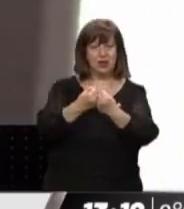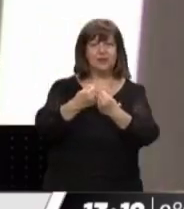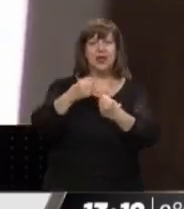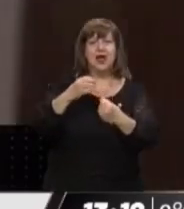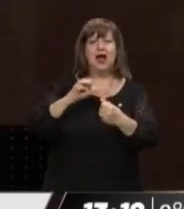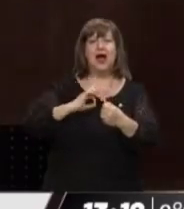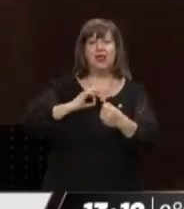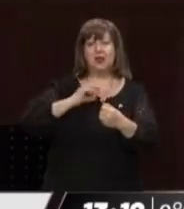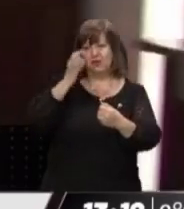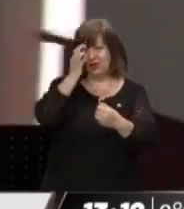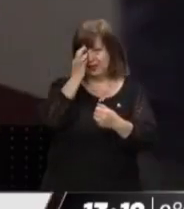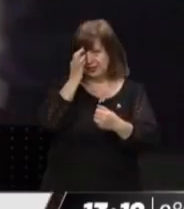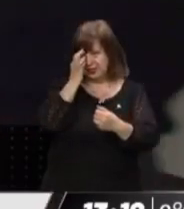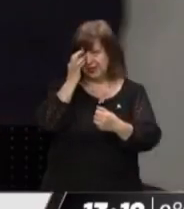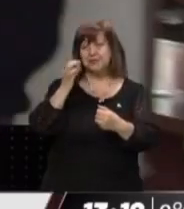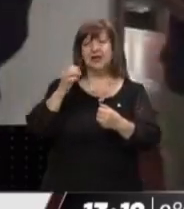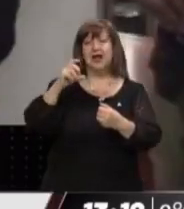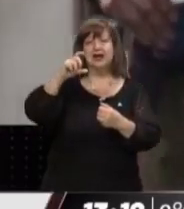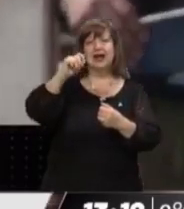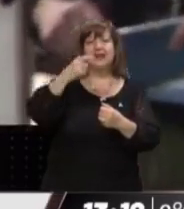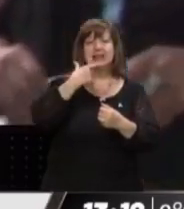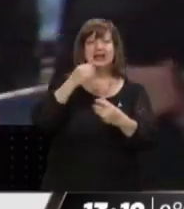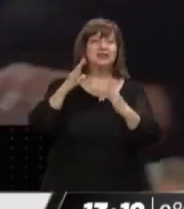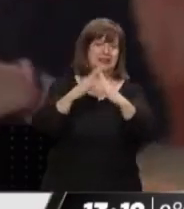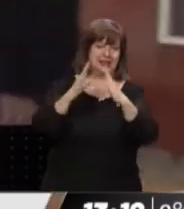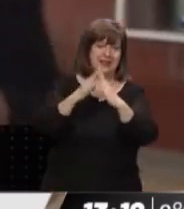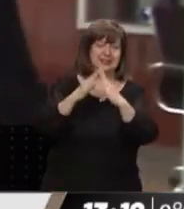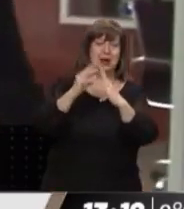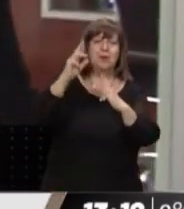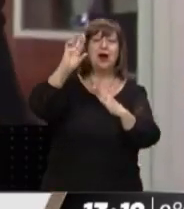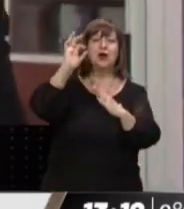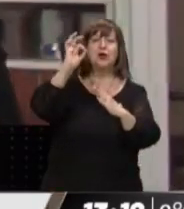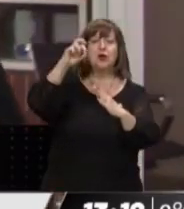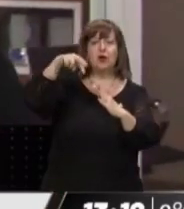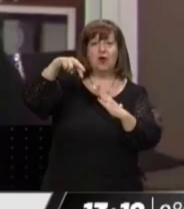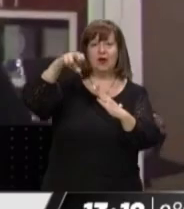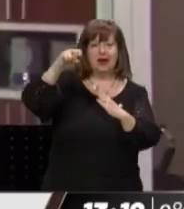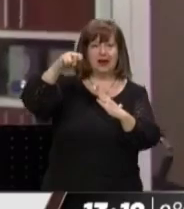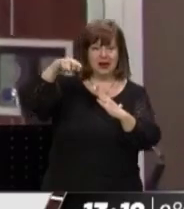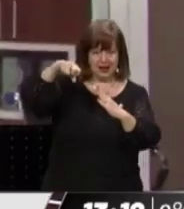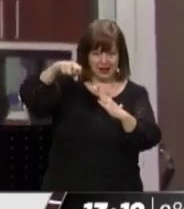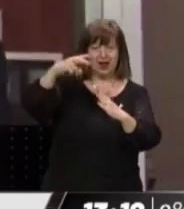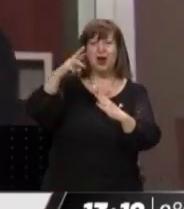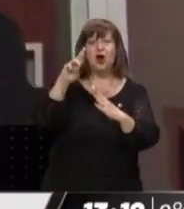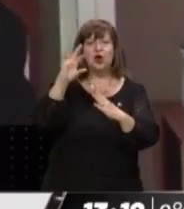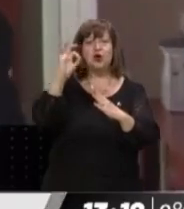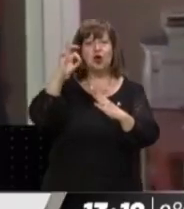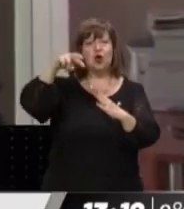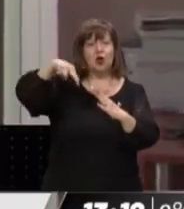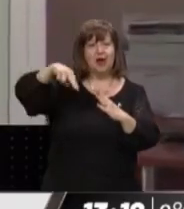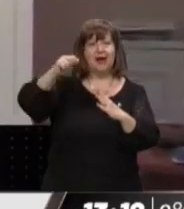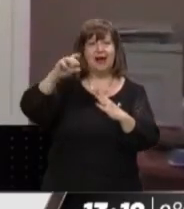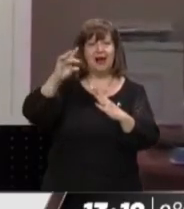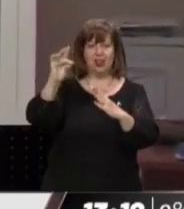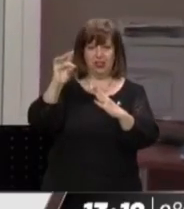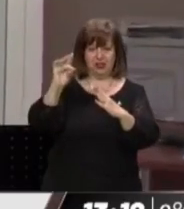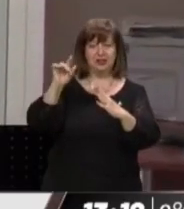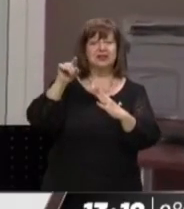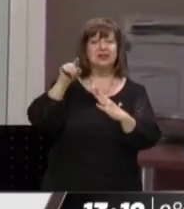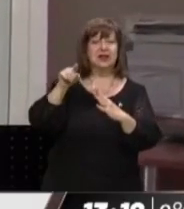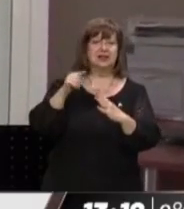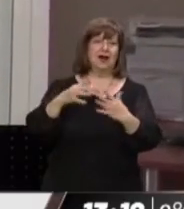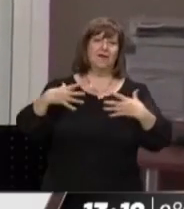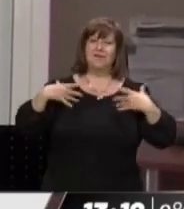Cumplimos 20 años de la Casa Ronald acá en Mendoza y 30 años en Argentina, así que este es un año muy feliz para todos